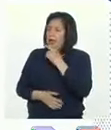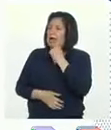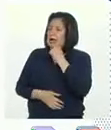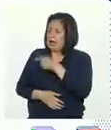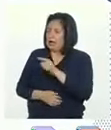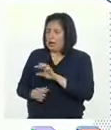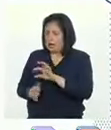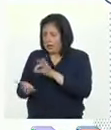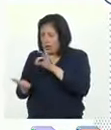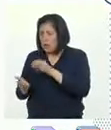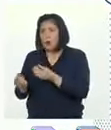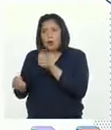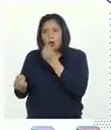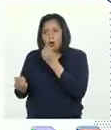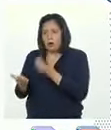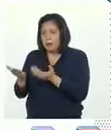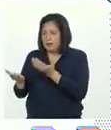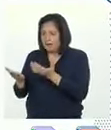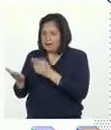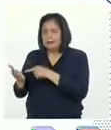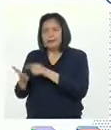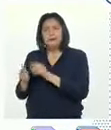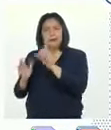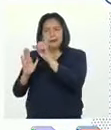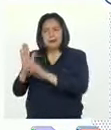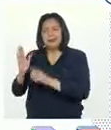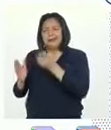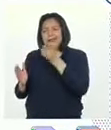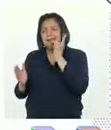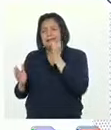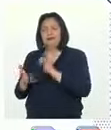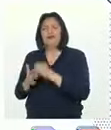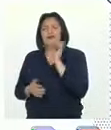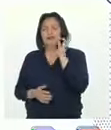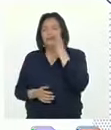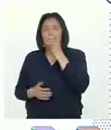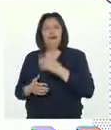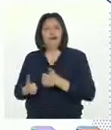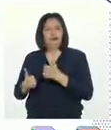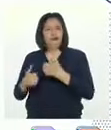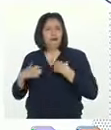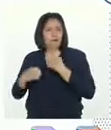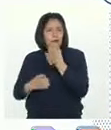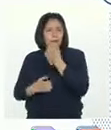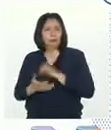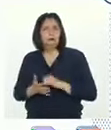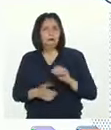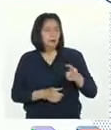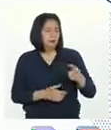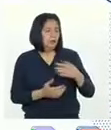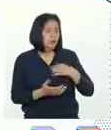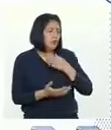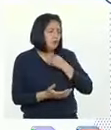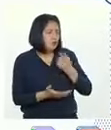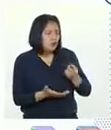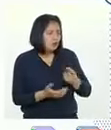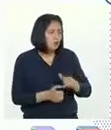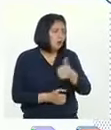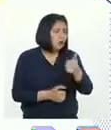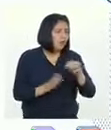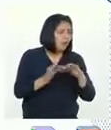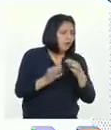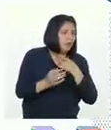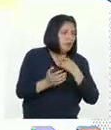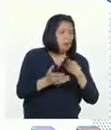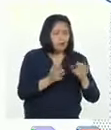de una alimentación balanceada elaborando una lista de desayunos ricos y nutritivos. Evaluamos nuestros gustos y los de nuestra